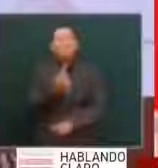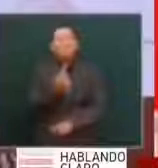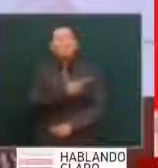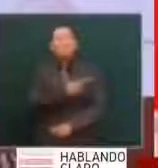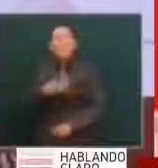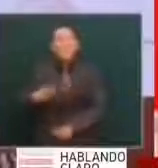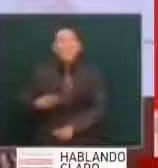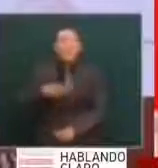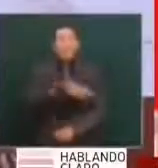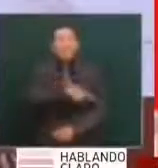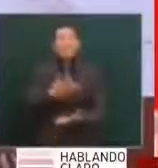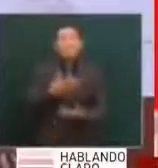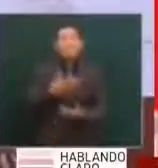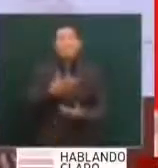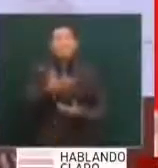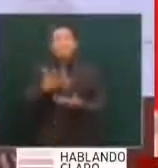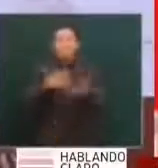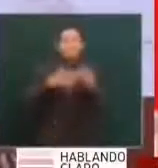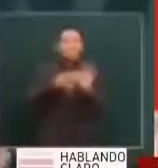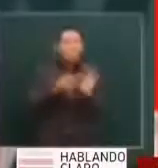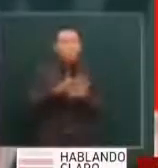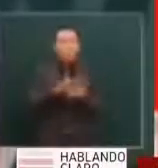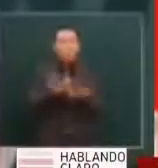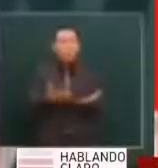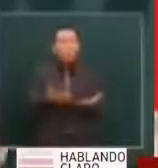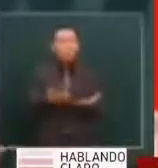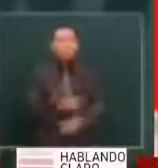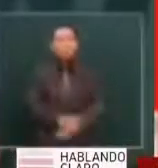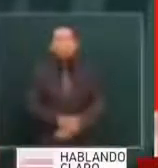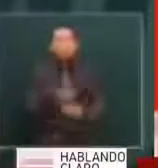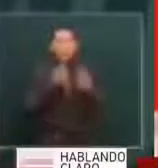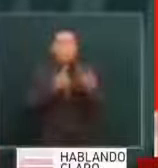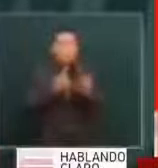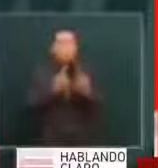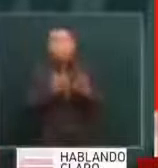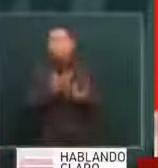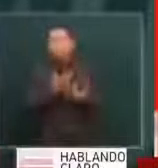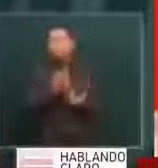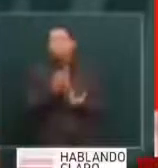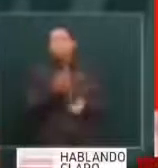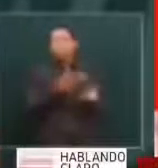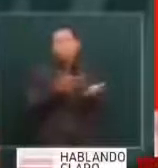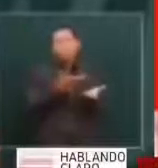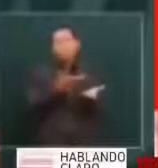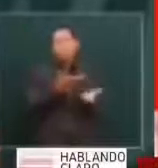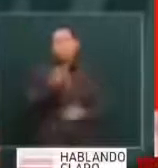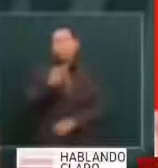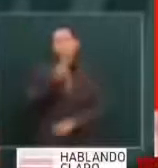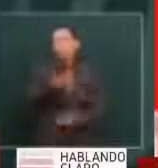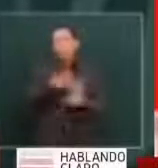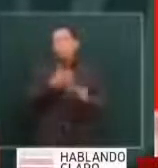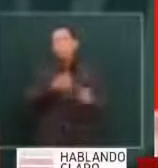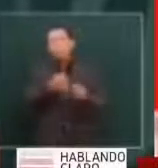debe buscarse una salida mediante el diálogo, sin el uso de la